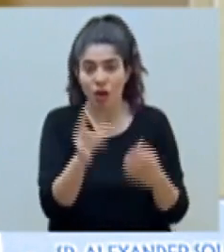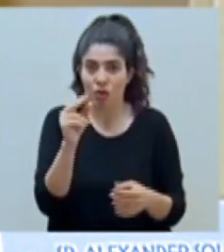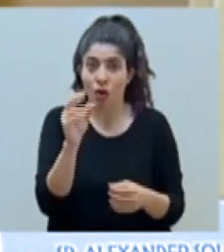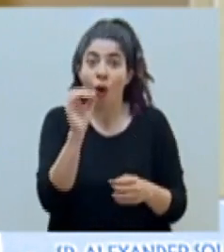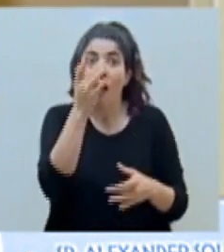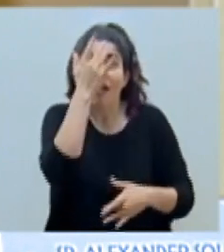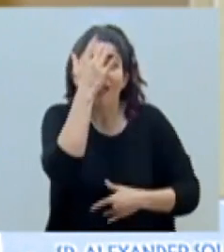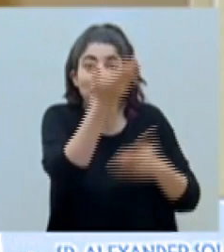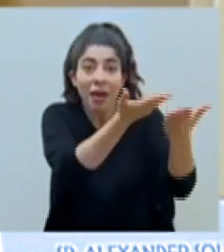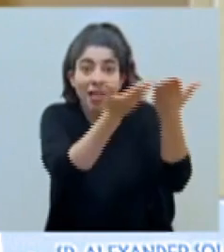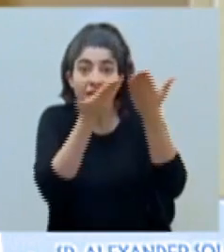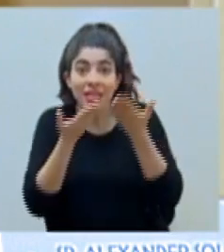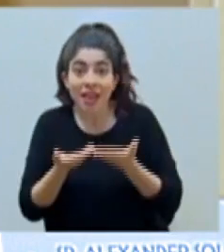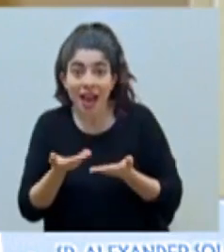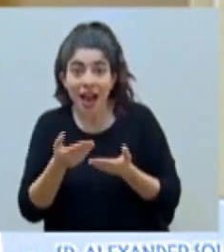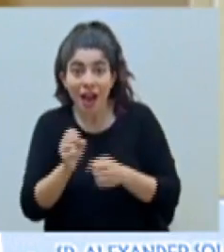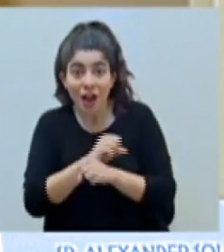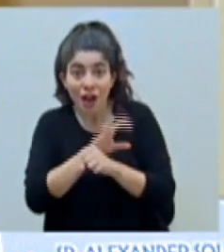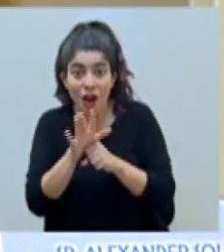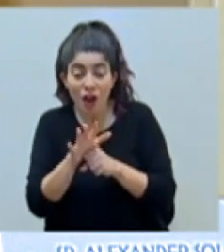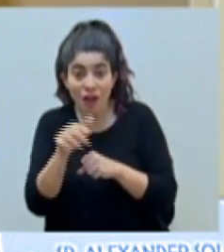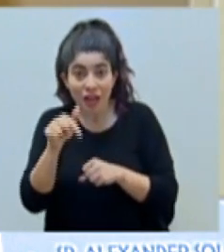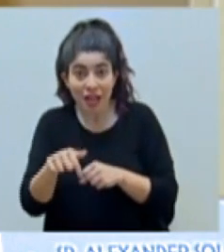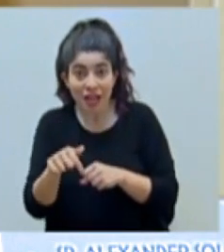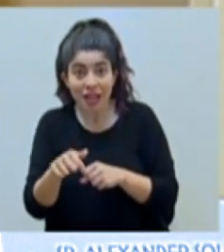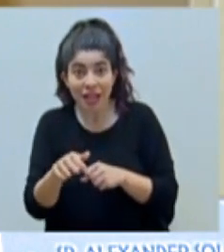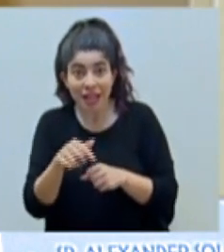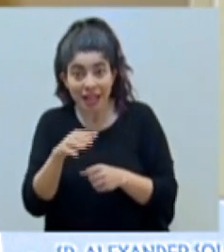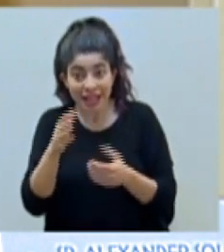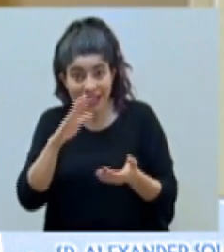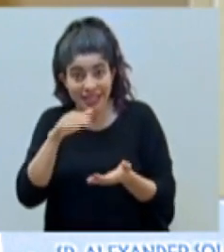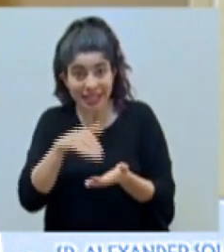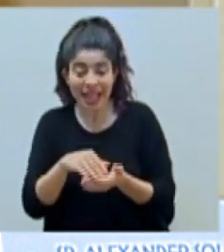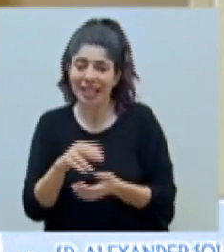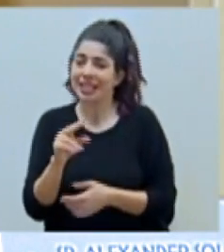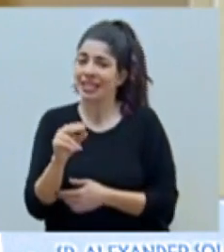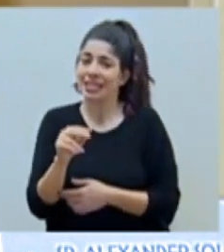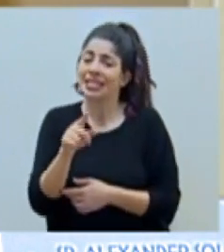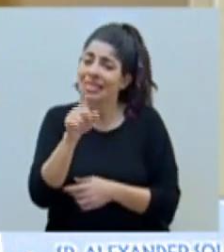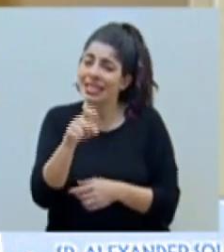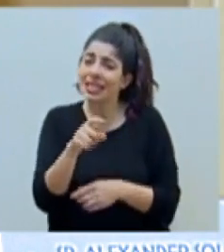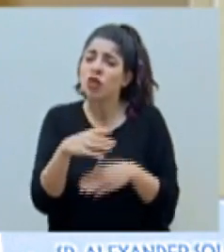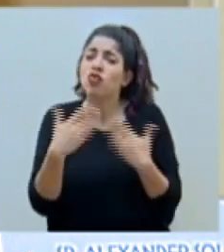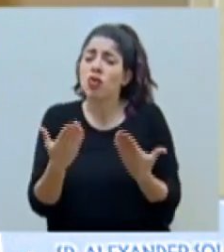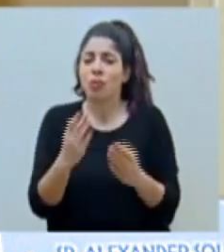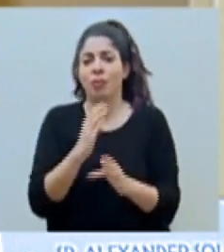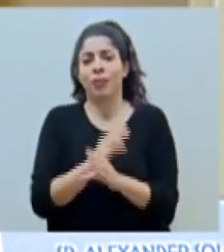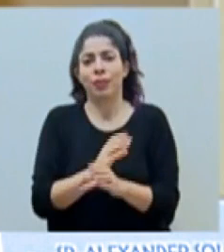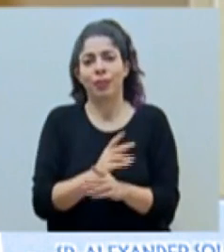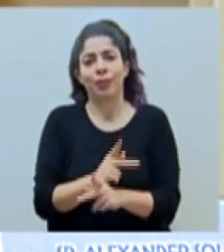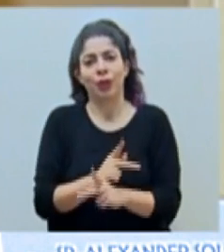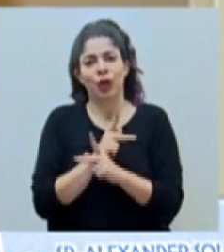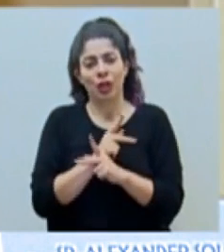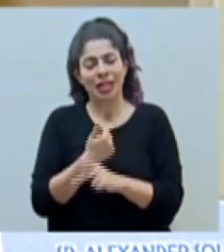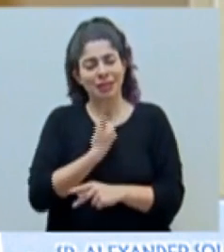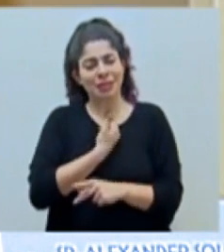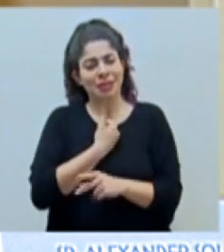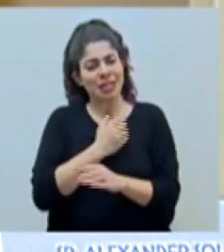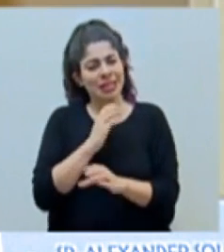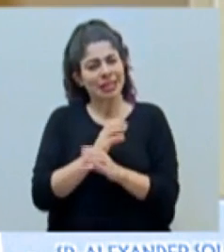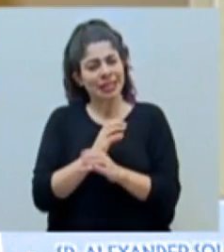la enfermedad de COVID-19 para acá. Tenemos que protegernos, tenemos que garantizar el